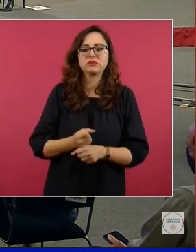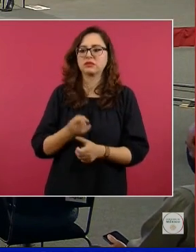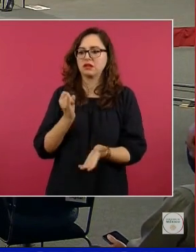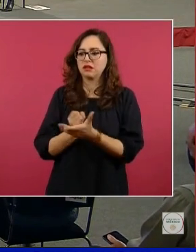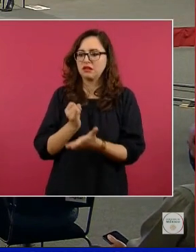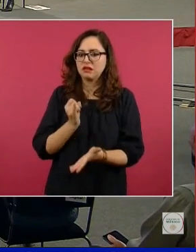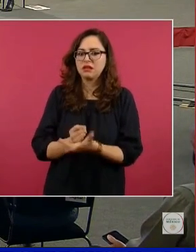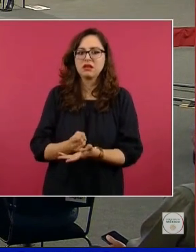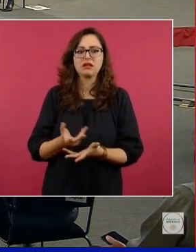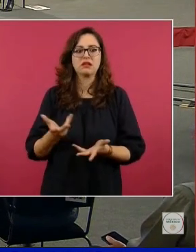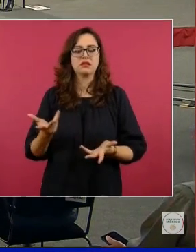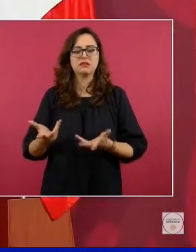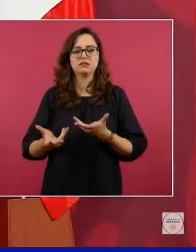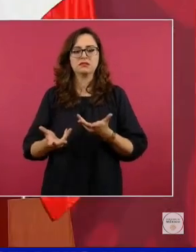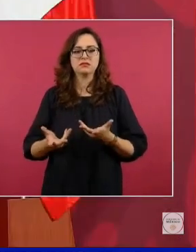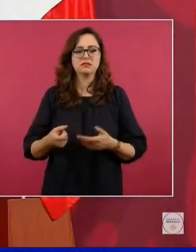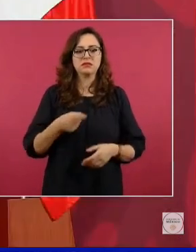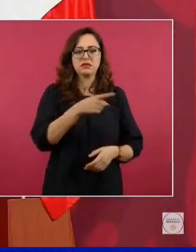se obtengan